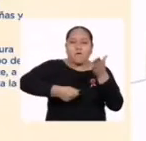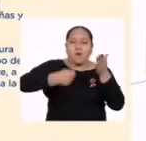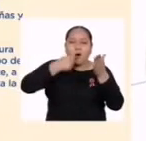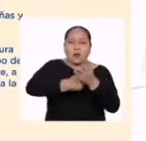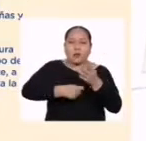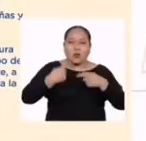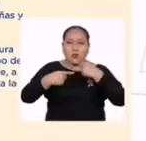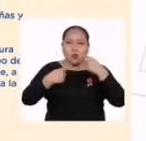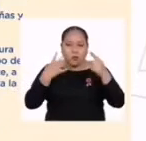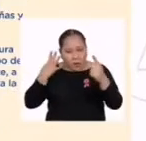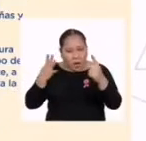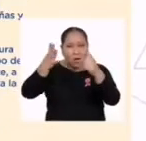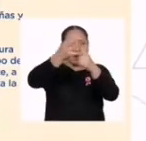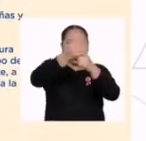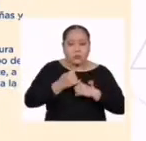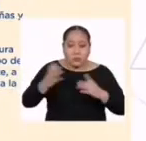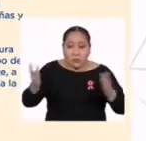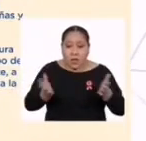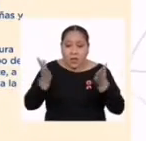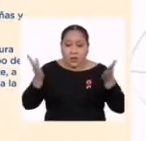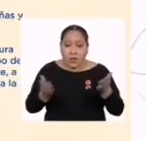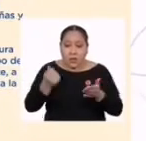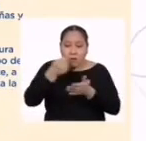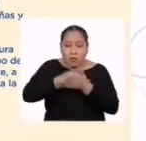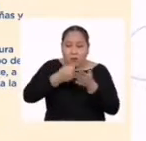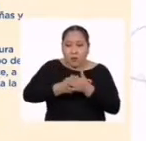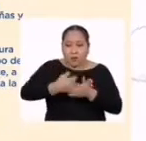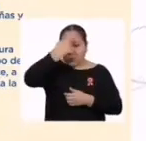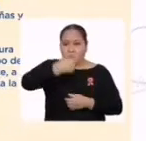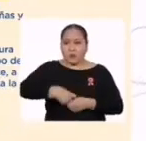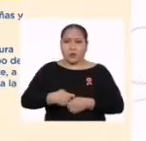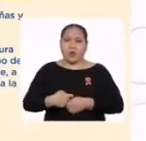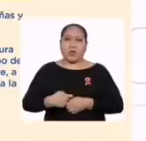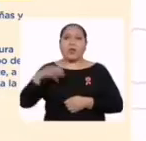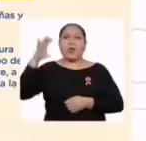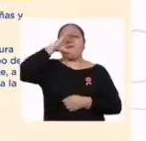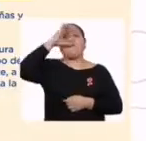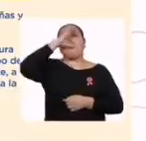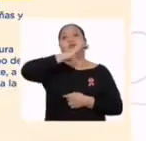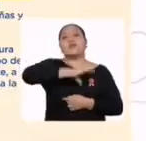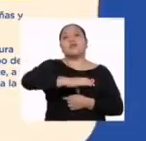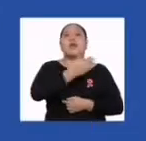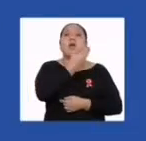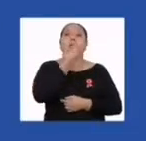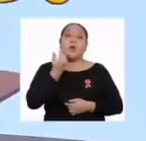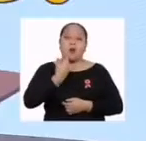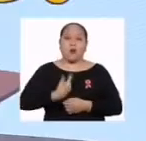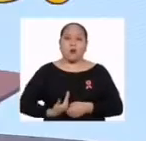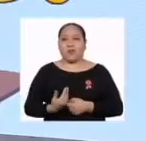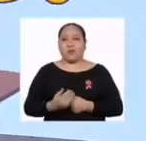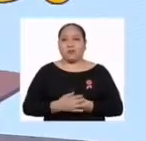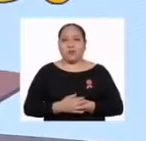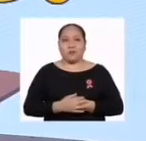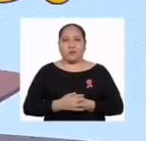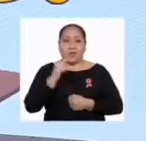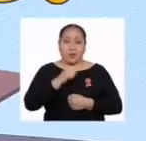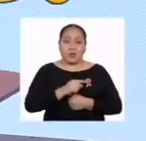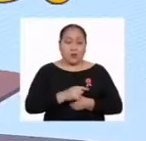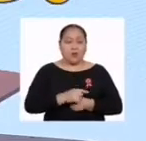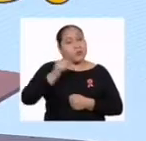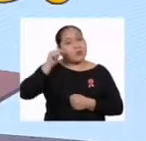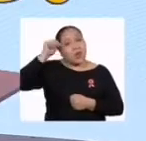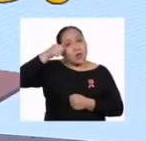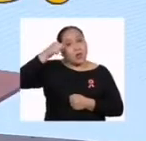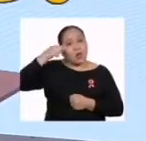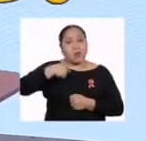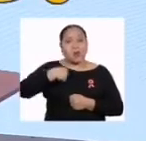plazo. Incentiva el esfuerzo personal, la disciplina y la búsqueda constante de mejoras. Me ha hecho acordar a